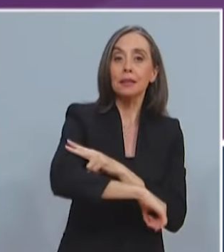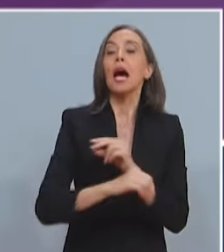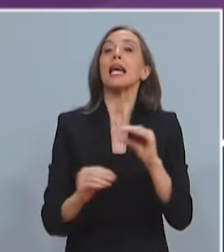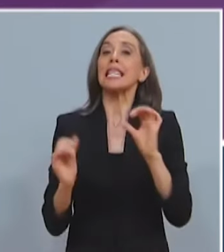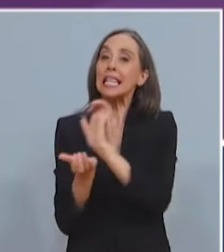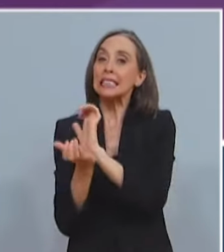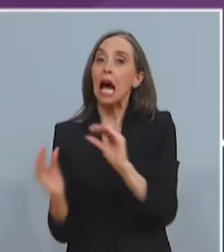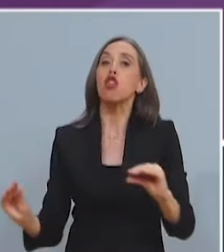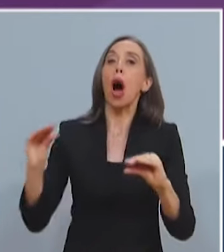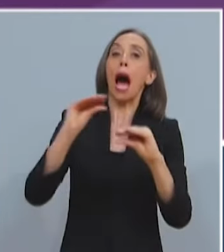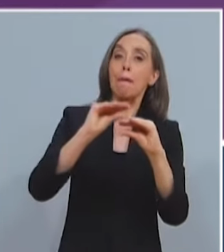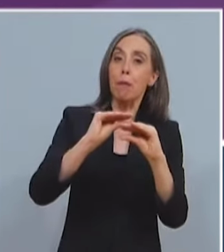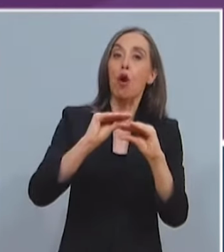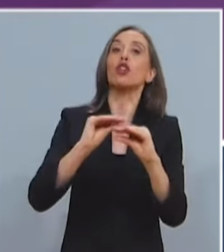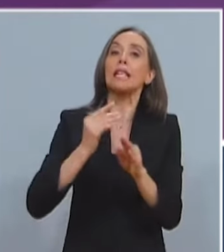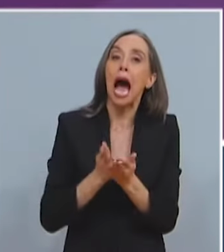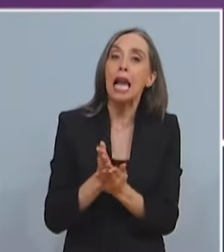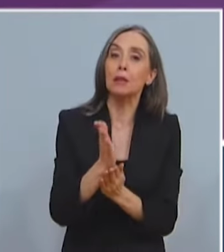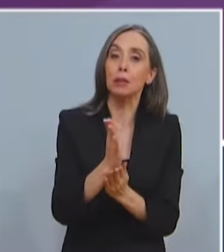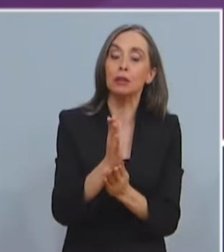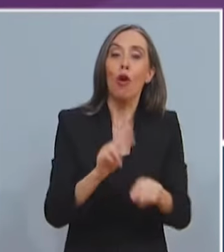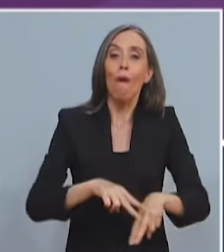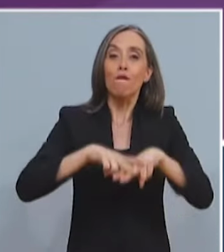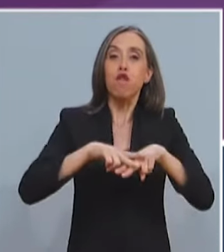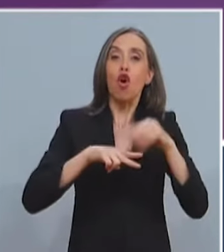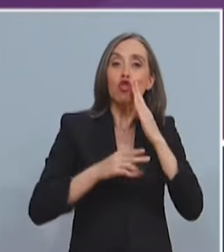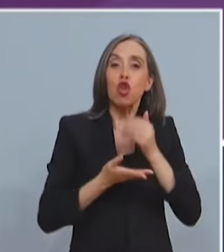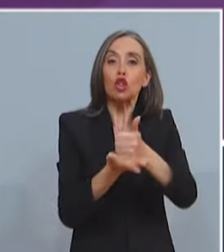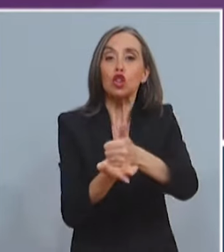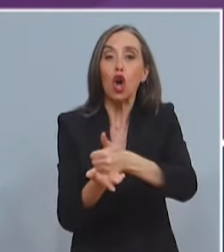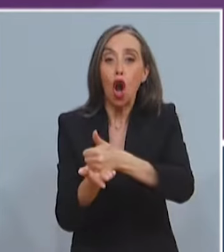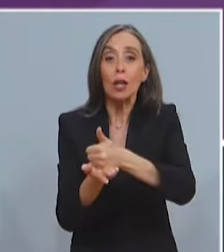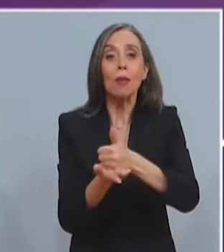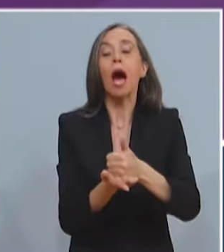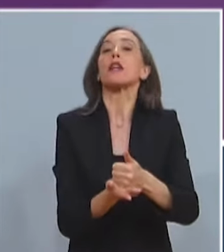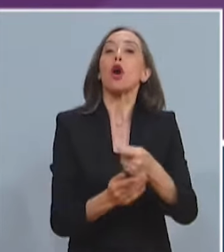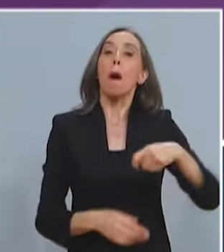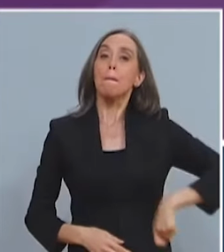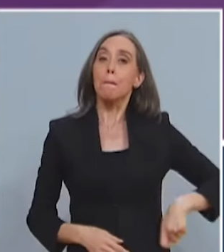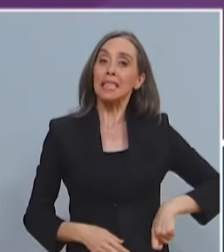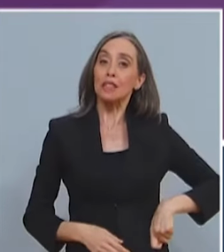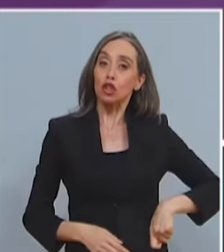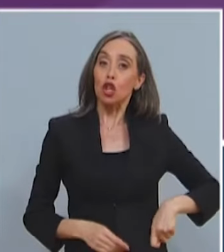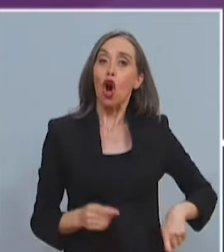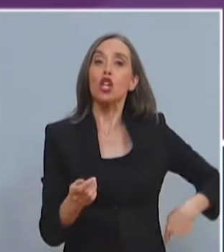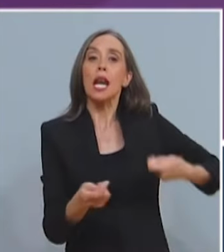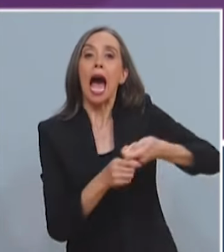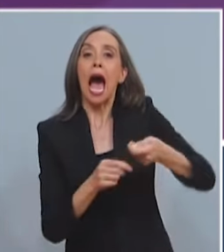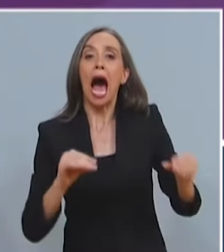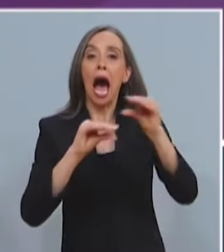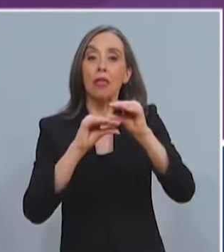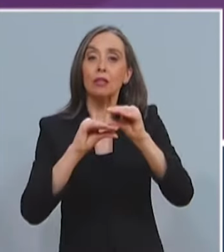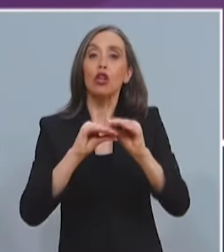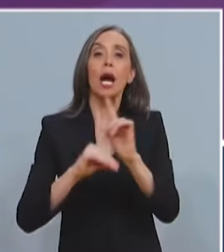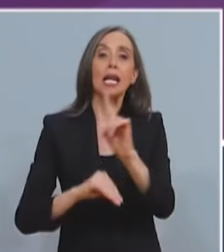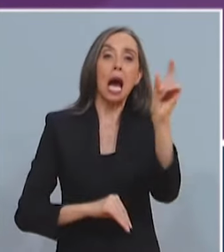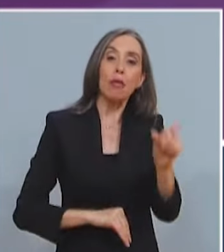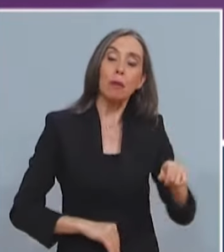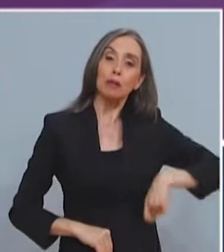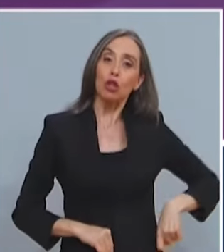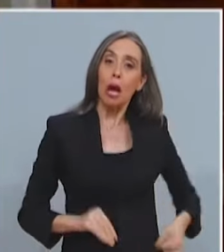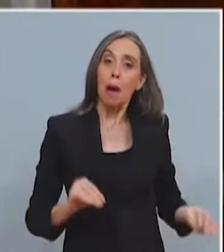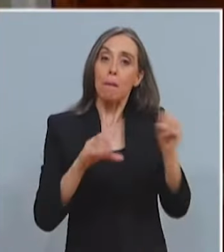estado este fondo solidario va a entregar una pensión adicional a aquella que es financiada con los ahorros propios del